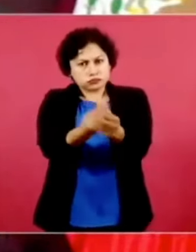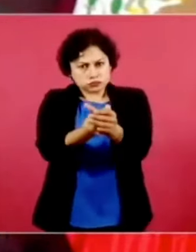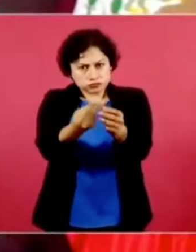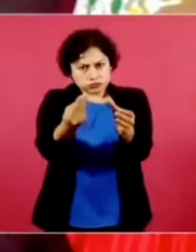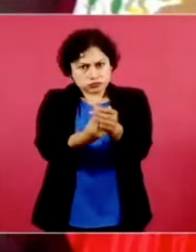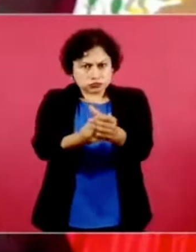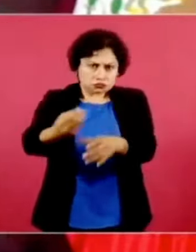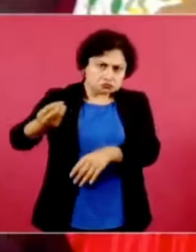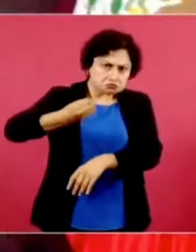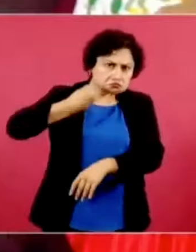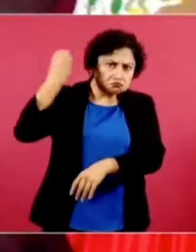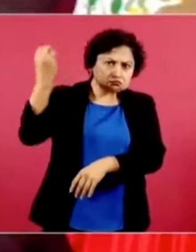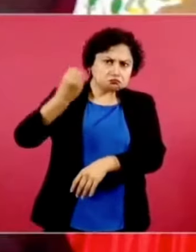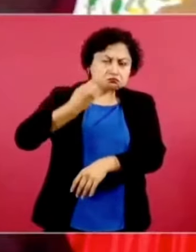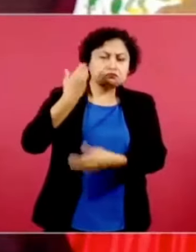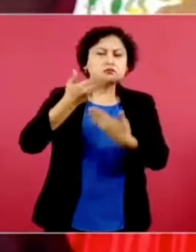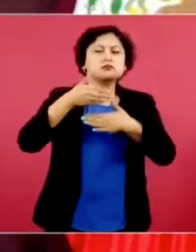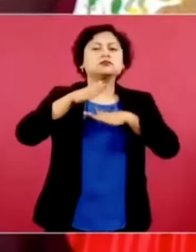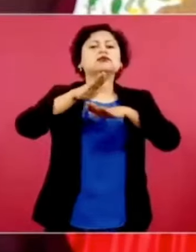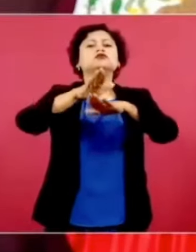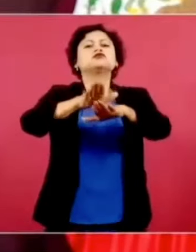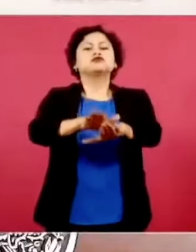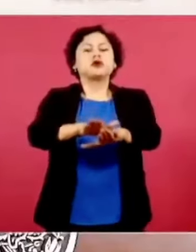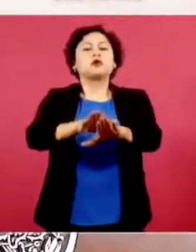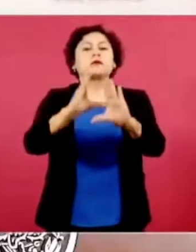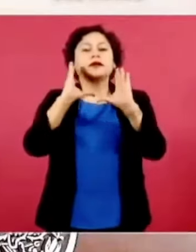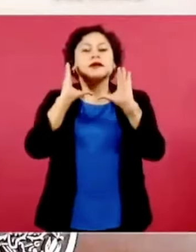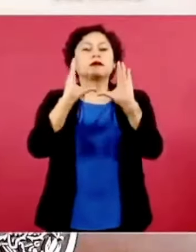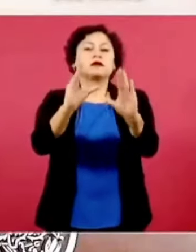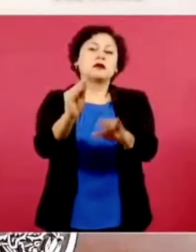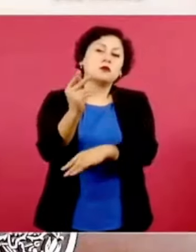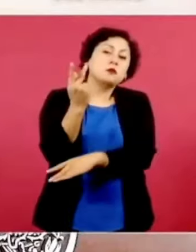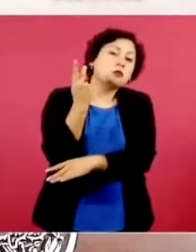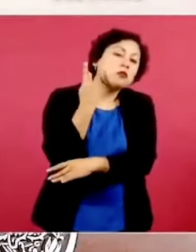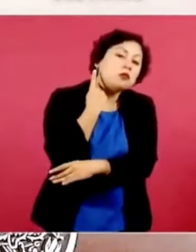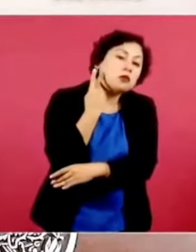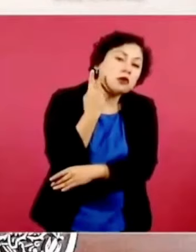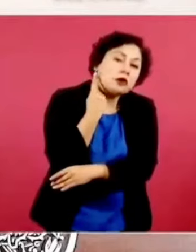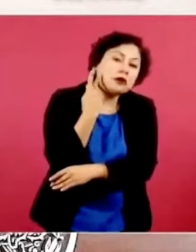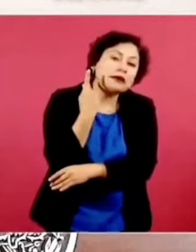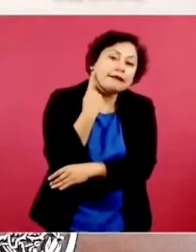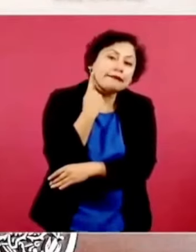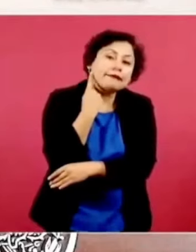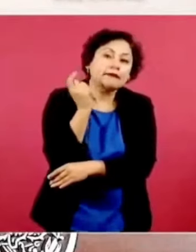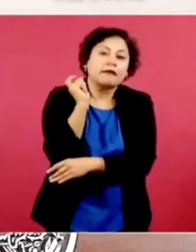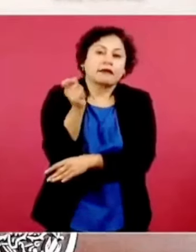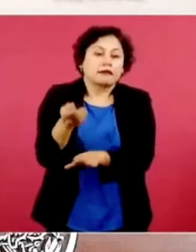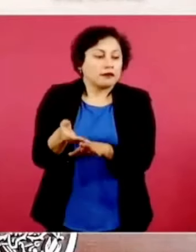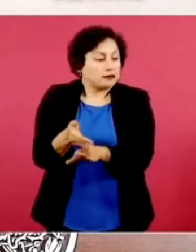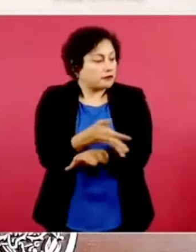de formación política, o sea, recoger las enseñanzas, las lecciones